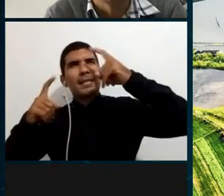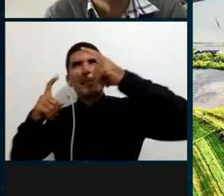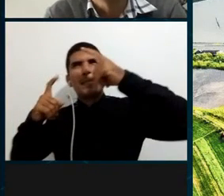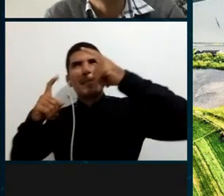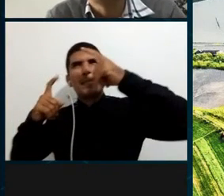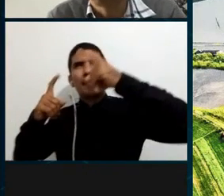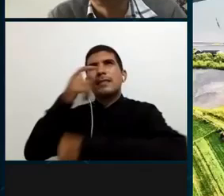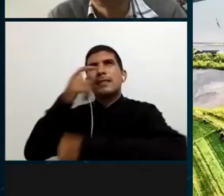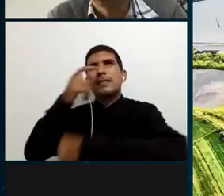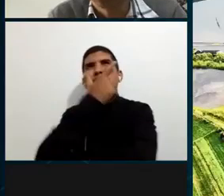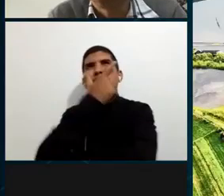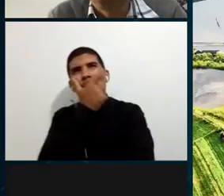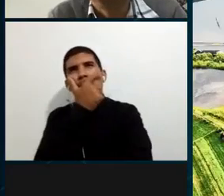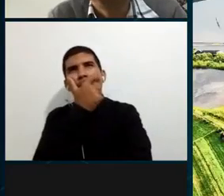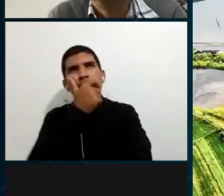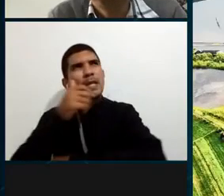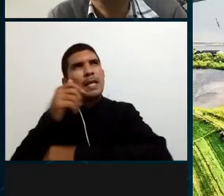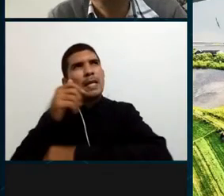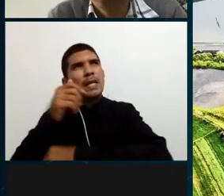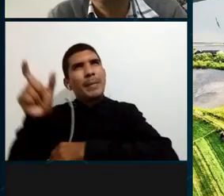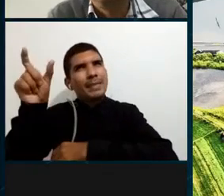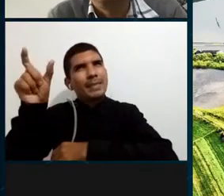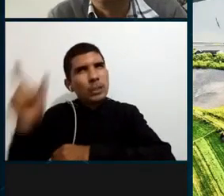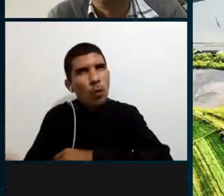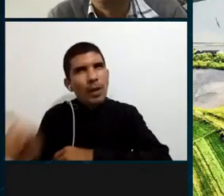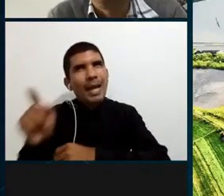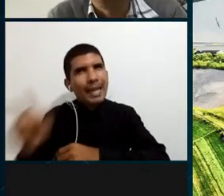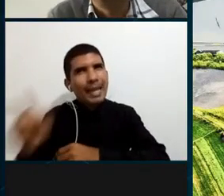verdadera solución que está esperando nuestro cliente.